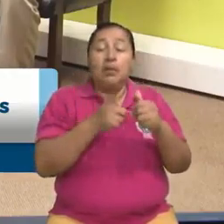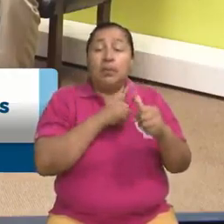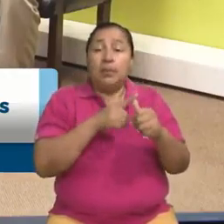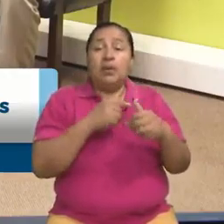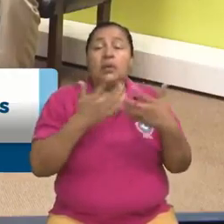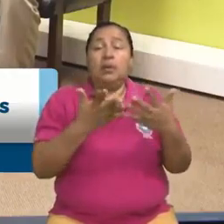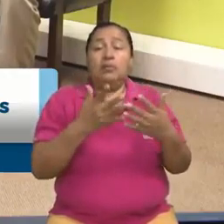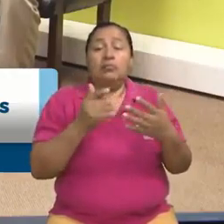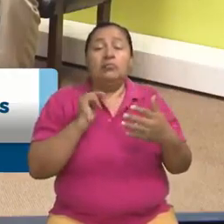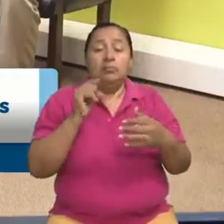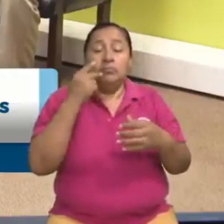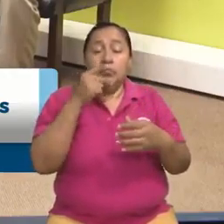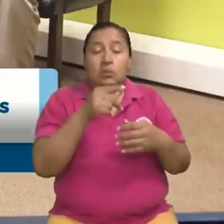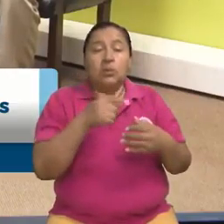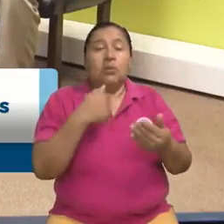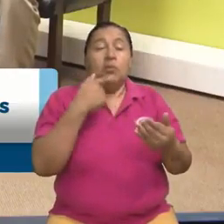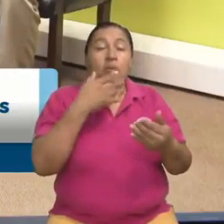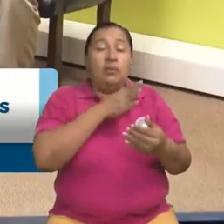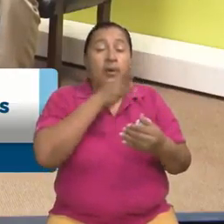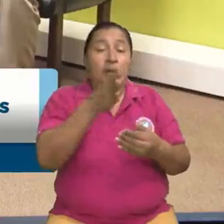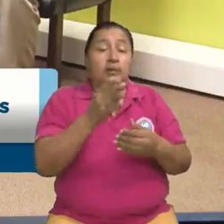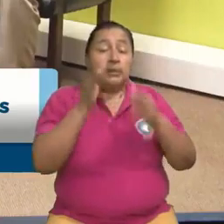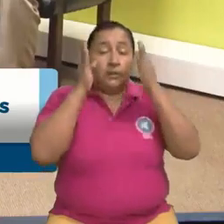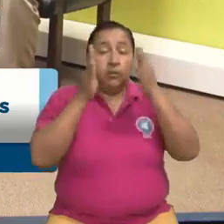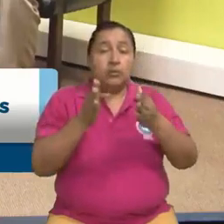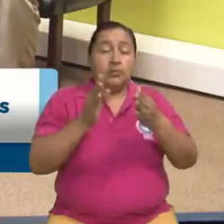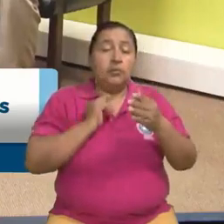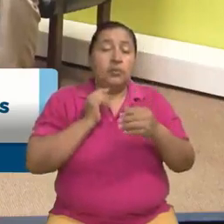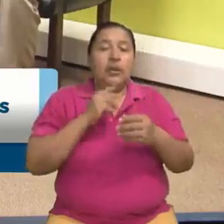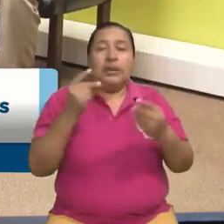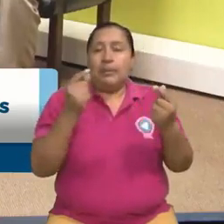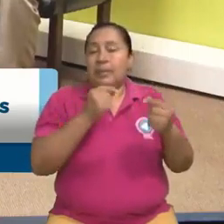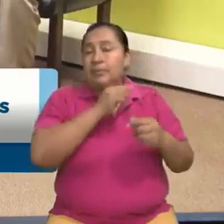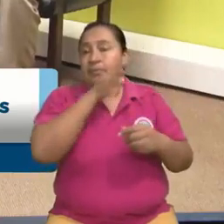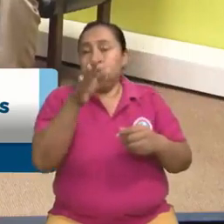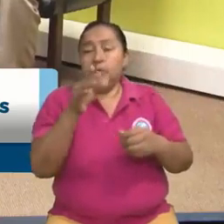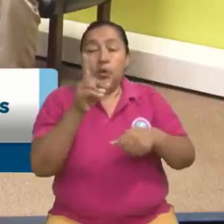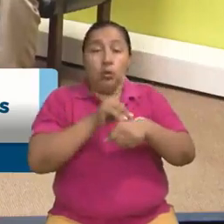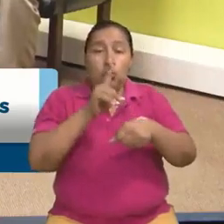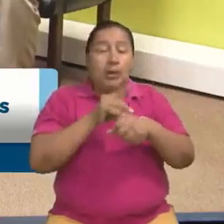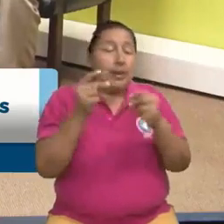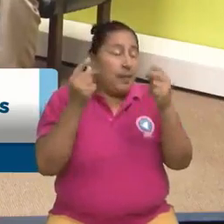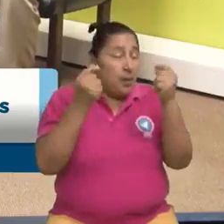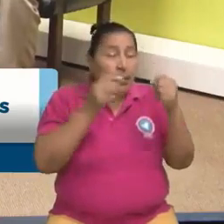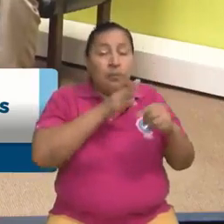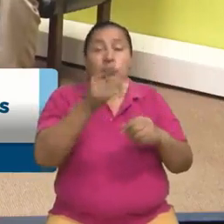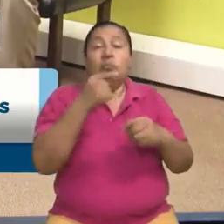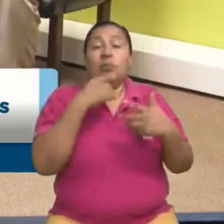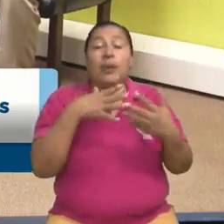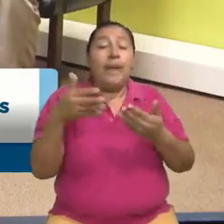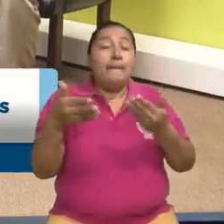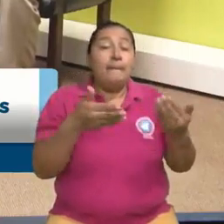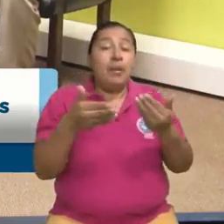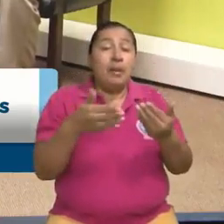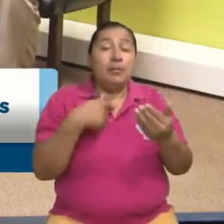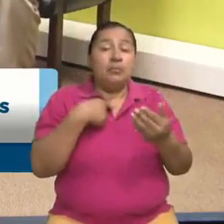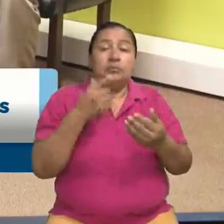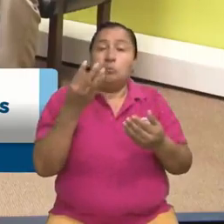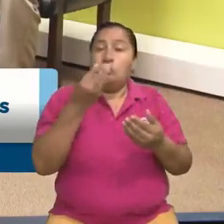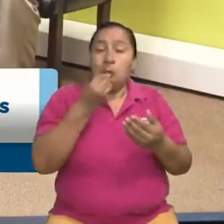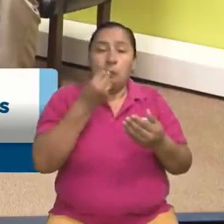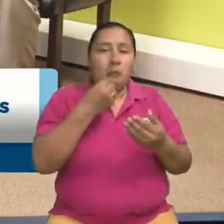es por la que van acuden a los servicios de atención, de emergencia o de consulta pediátrica es porque el bebé deja de alimentarse de